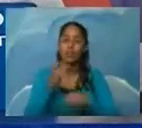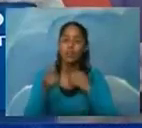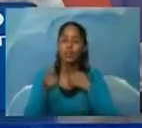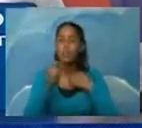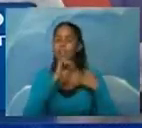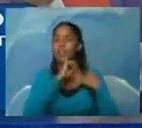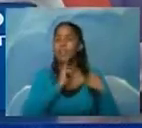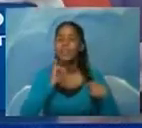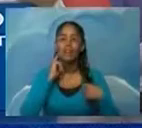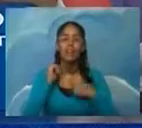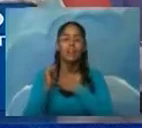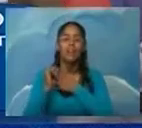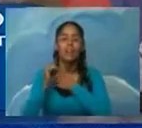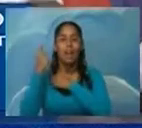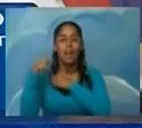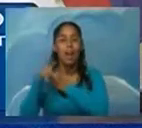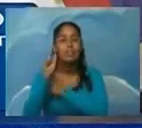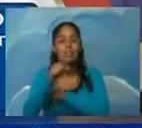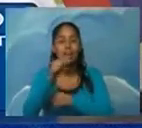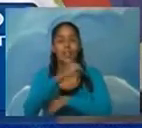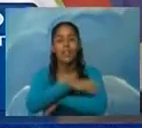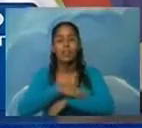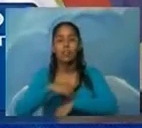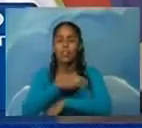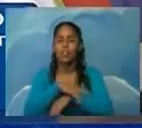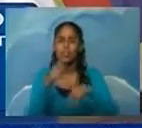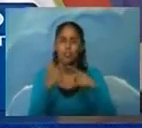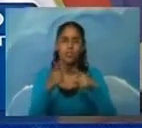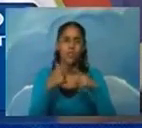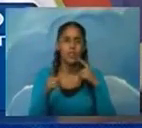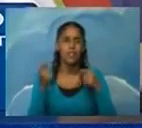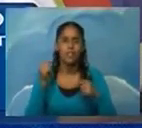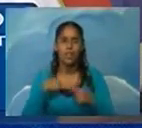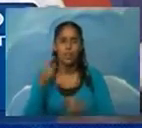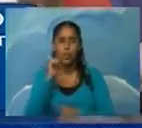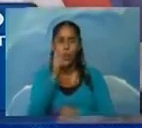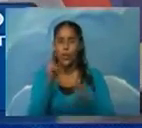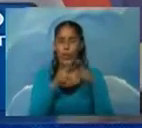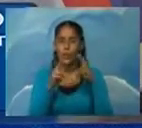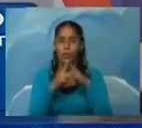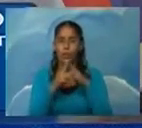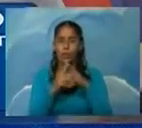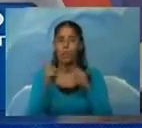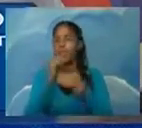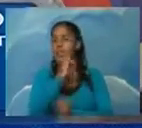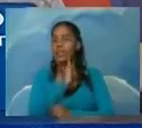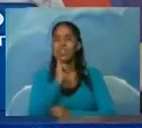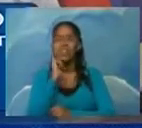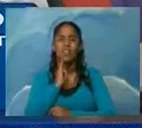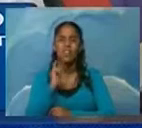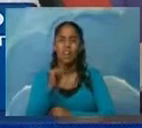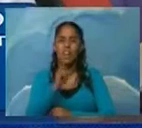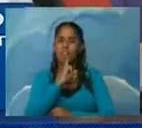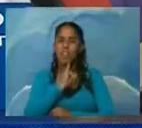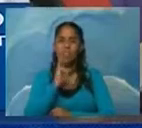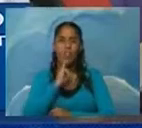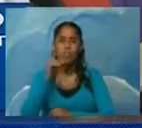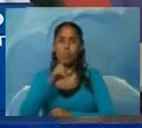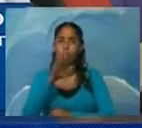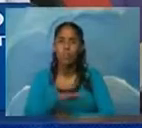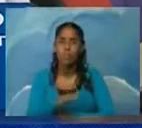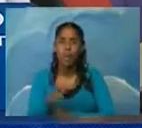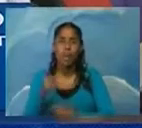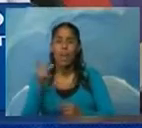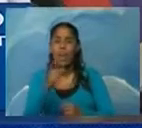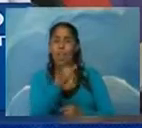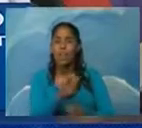Israel hay esos animalitos. Allá en Israel no andan la gente con escopeta matando el